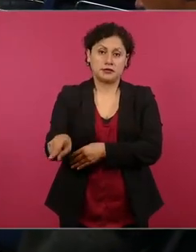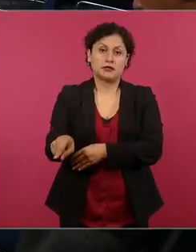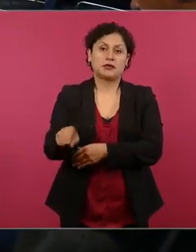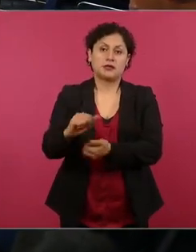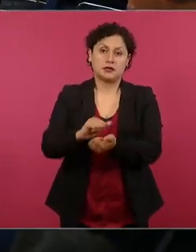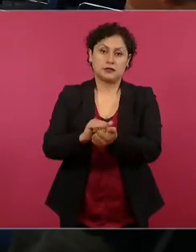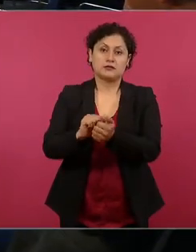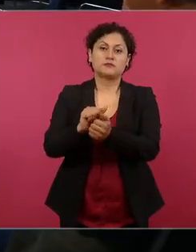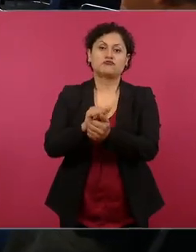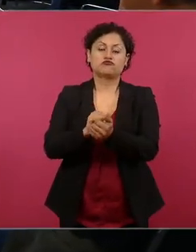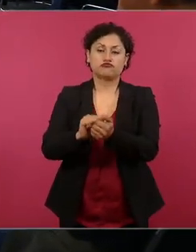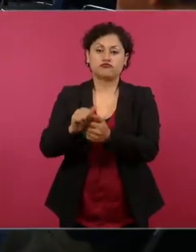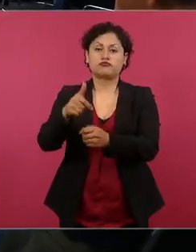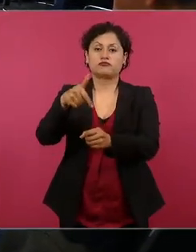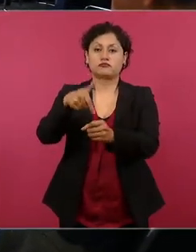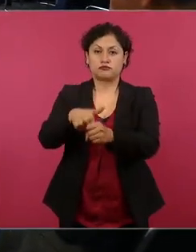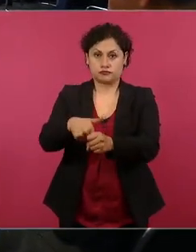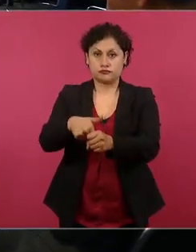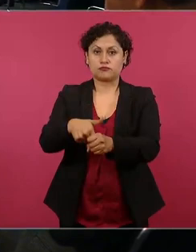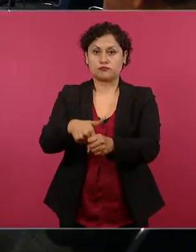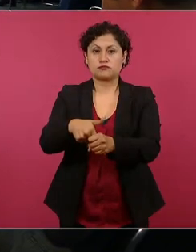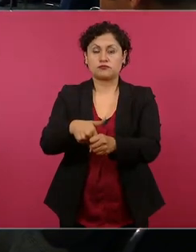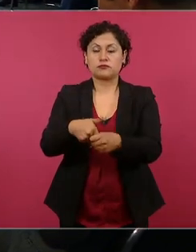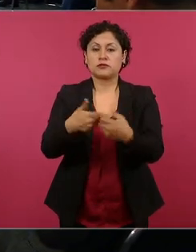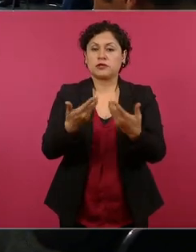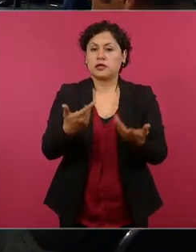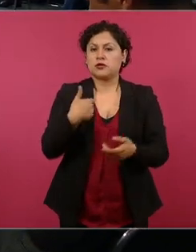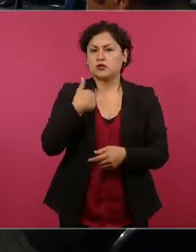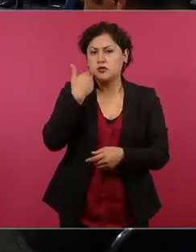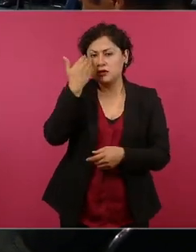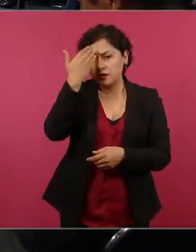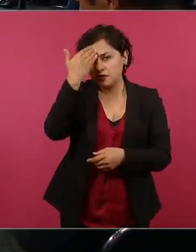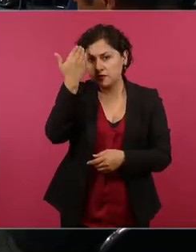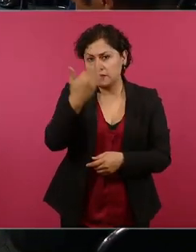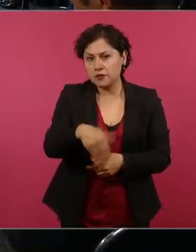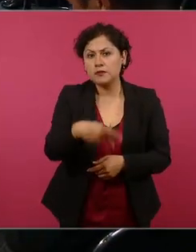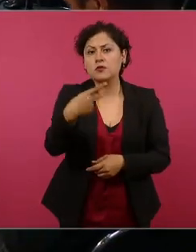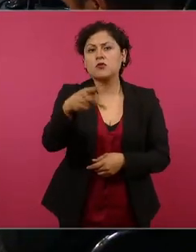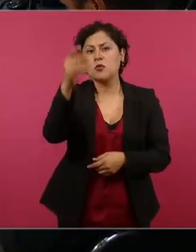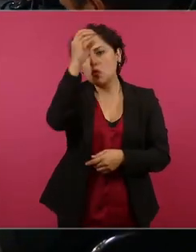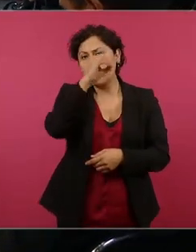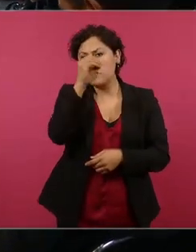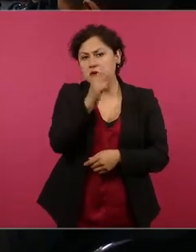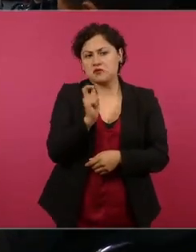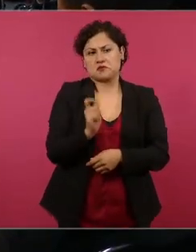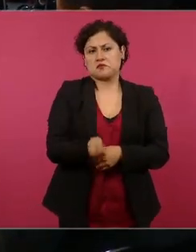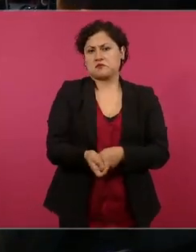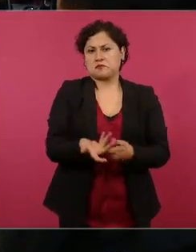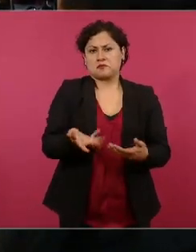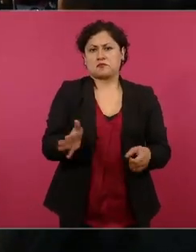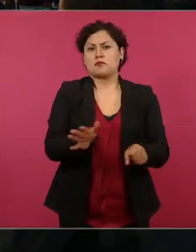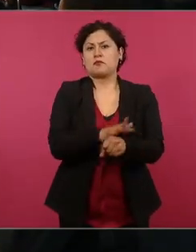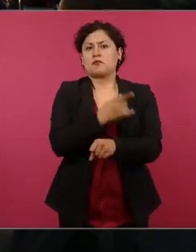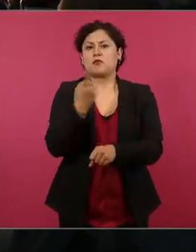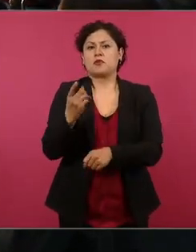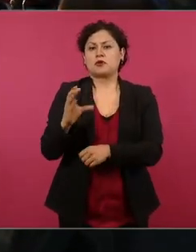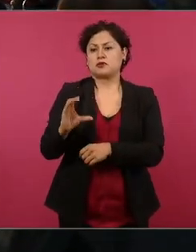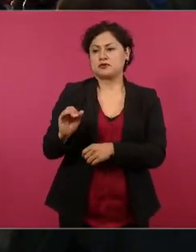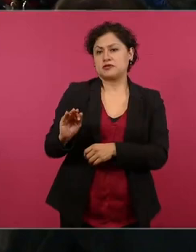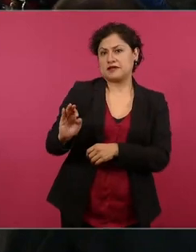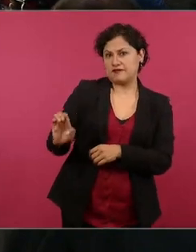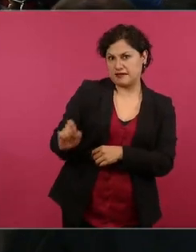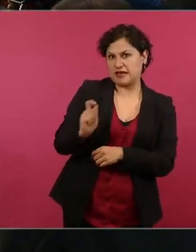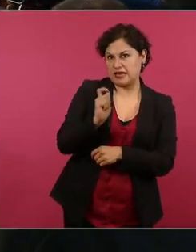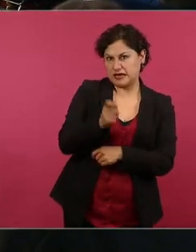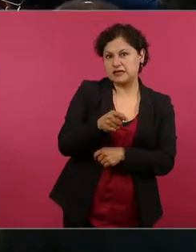la molécula de gasolina. Quisiera saber cuál es su opinión respecto pues a la Comisión Reguladora de Energía y sobre